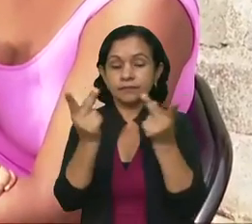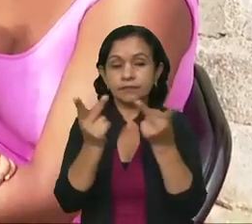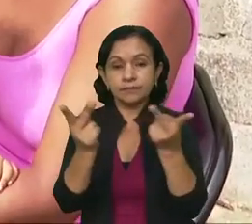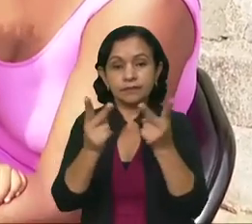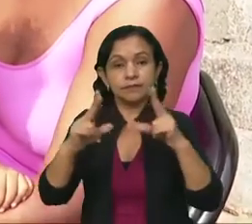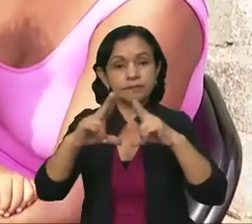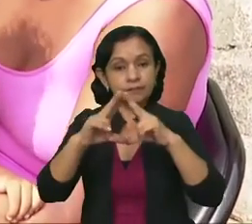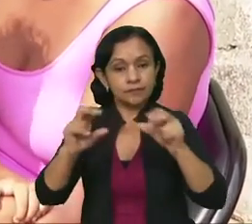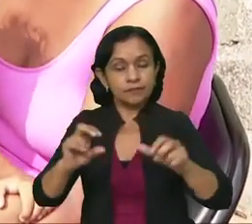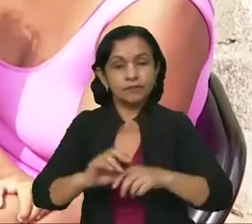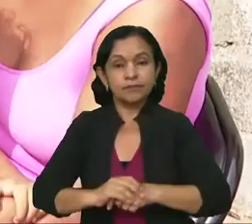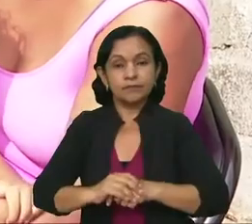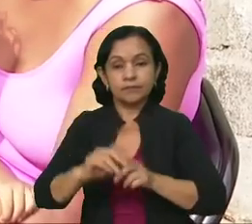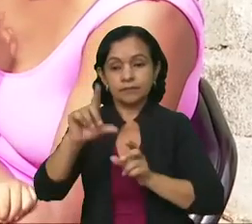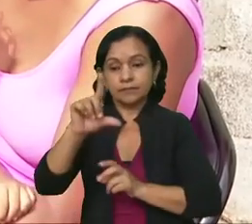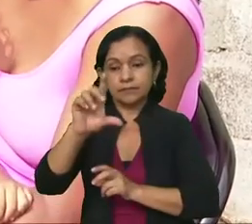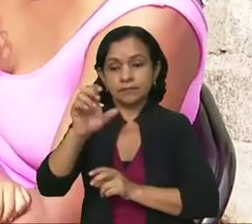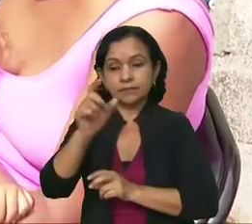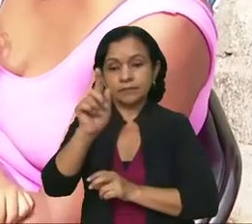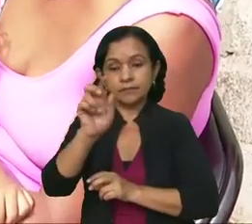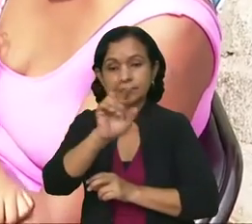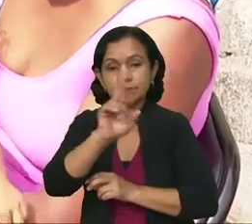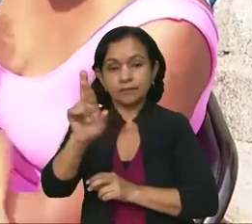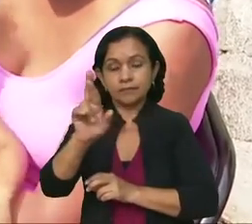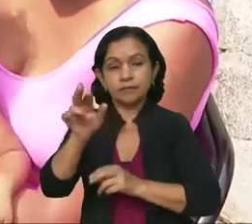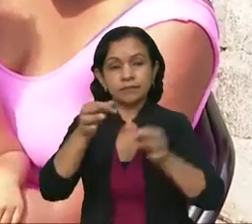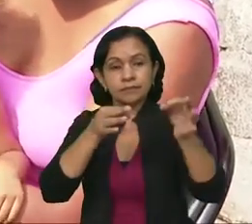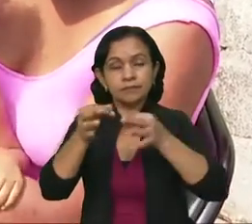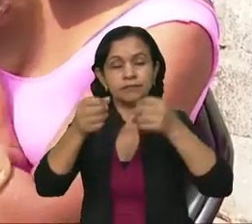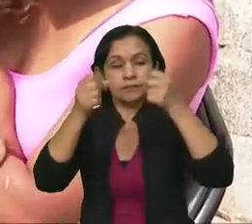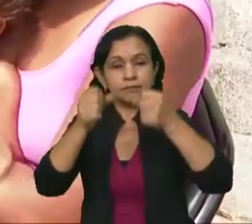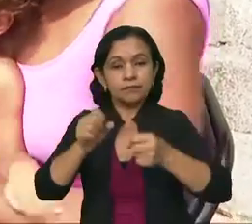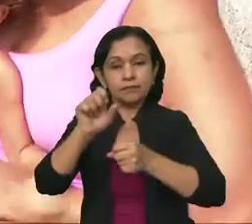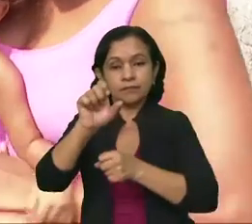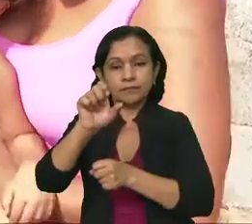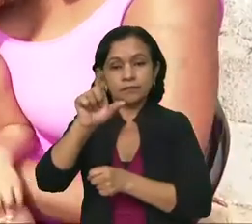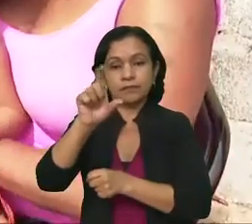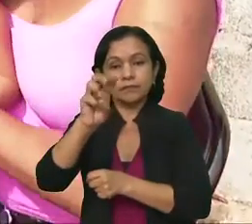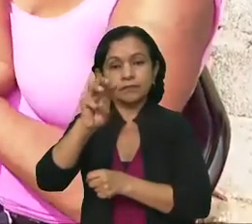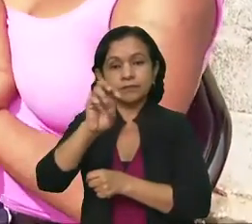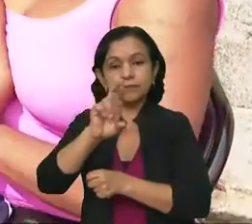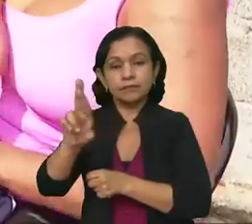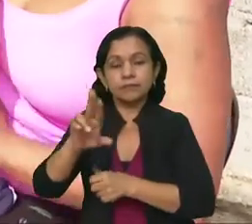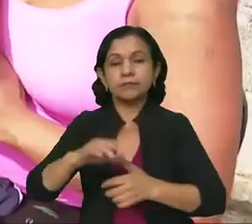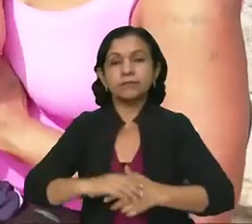nicaragüense. Con cámara de Lester Mora, para el canal parlamentario les informó Elmer Marcia.